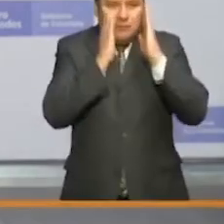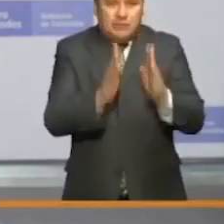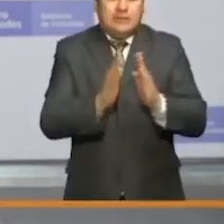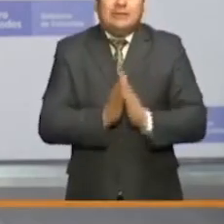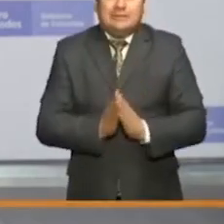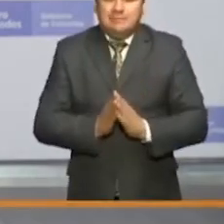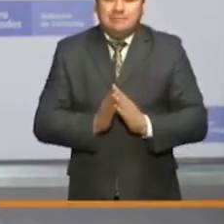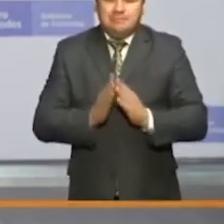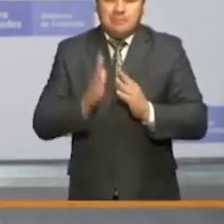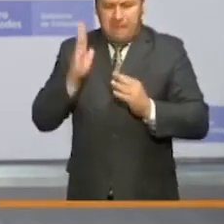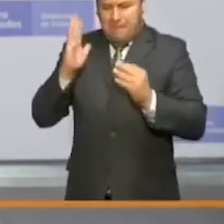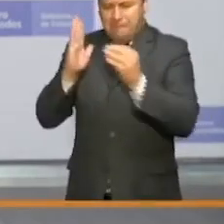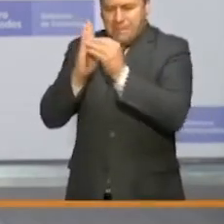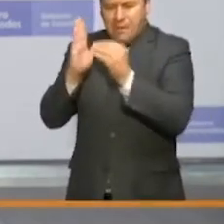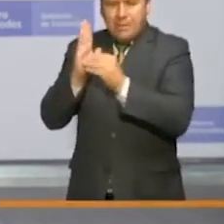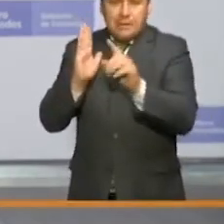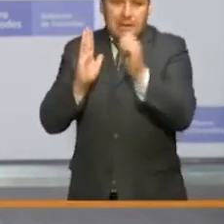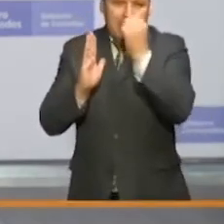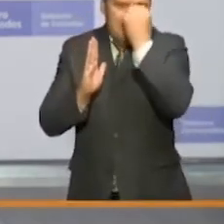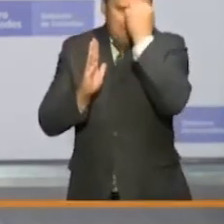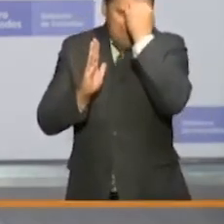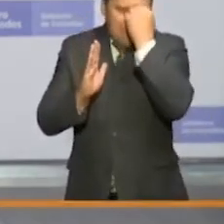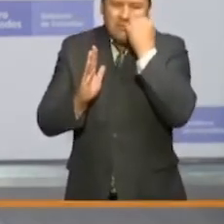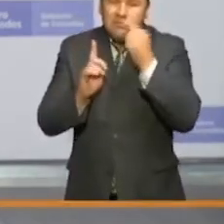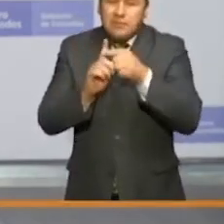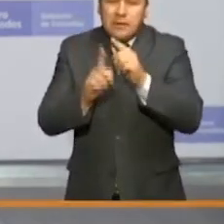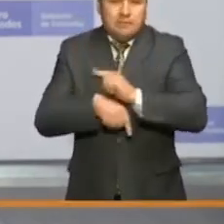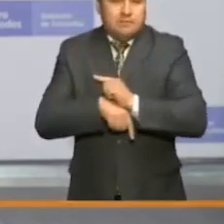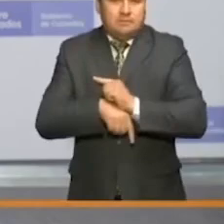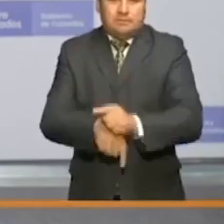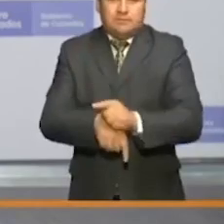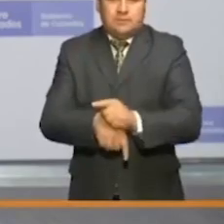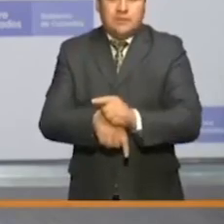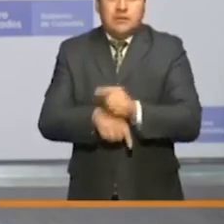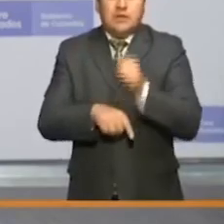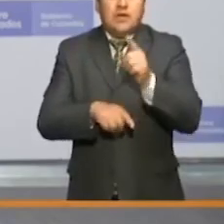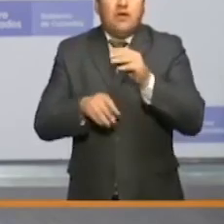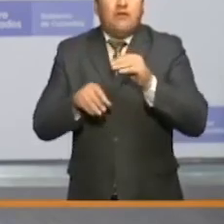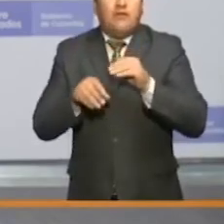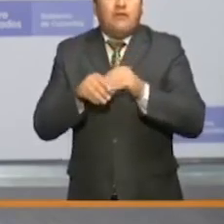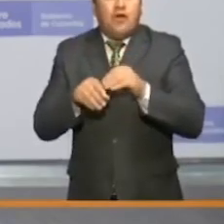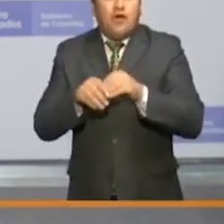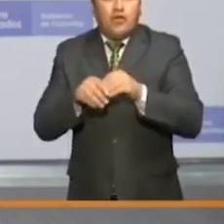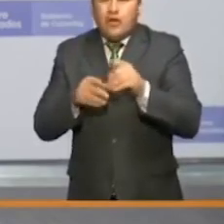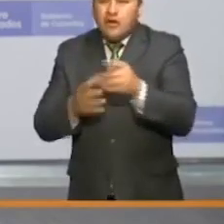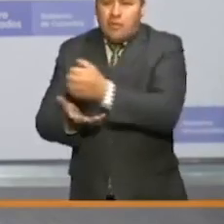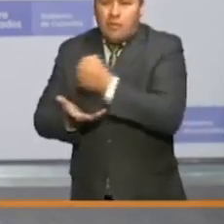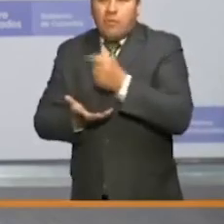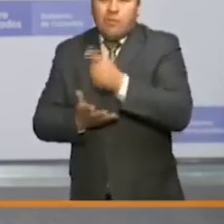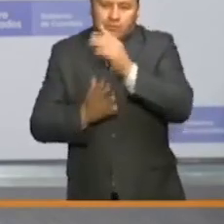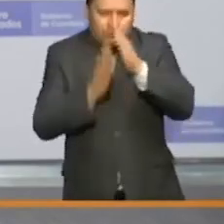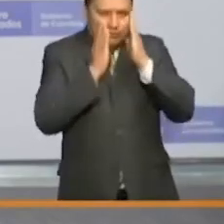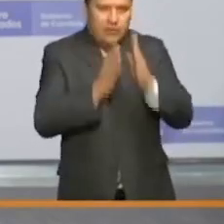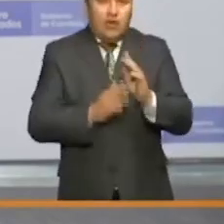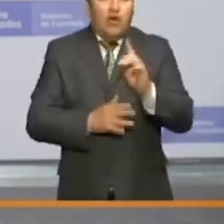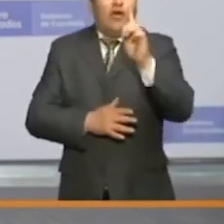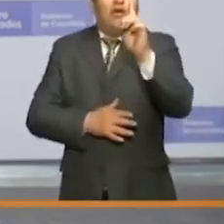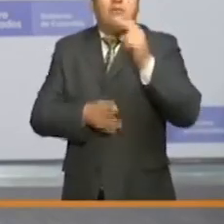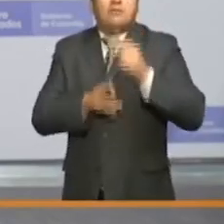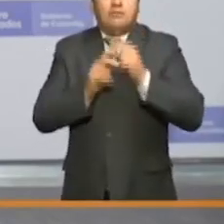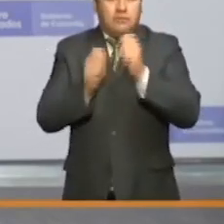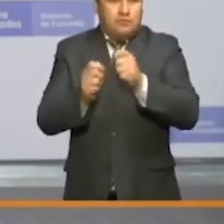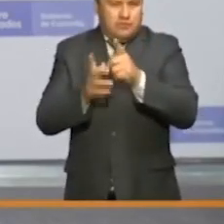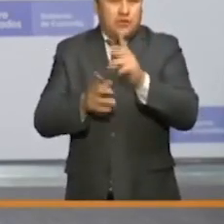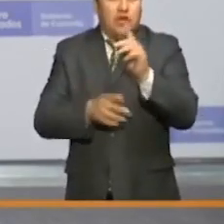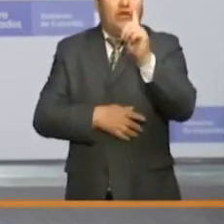tiene como eje fundamental efectivamente el fondo de para atender la emergencia el fomento este